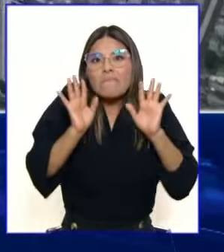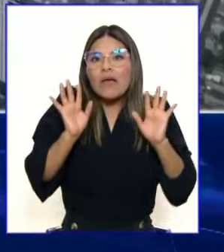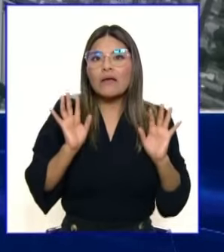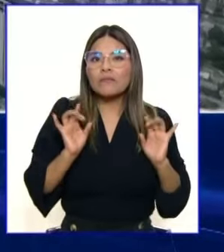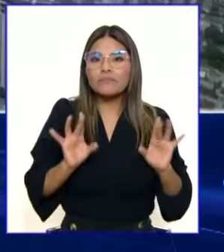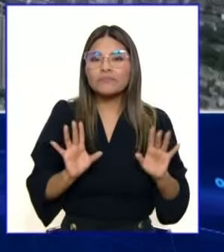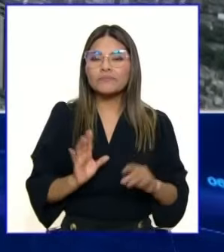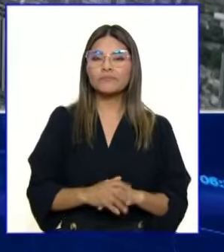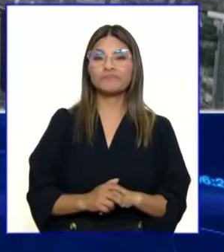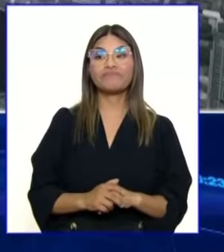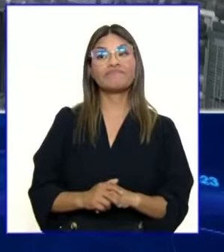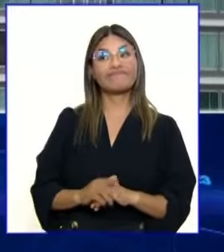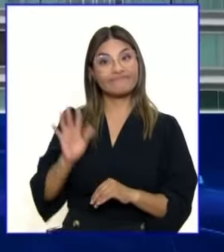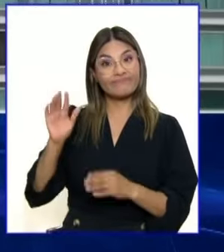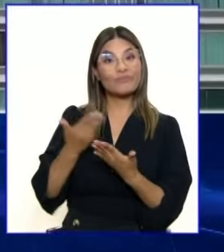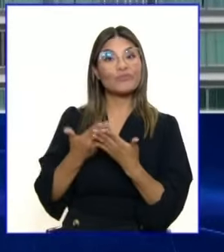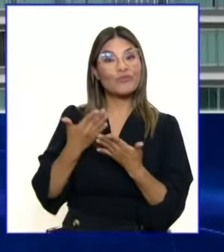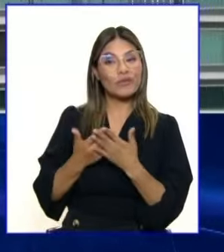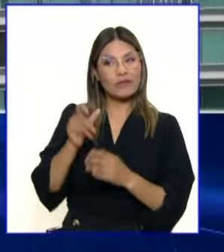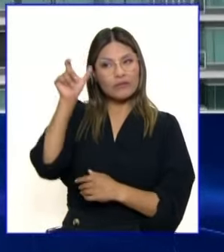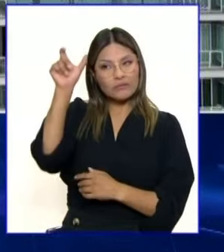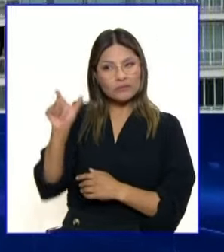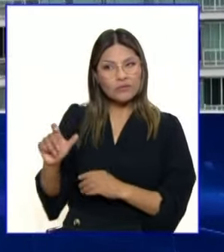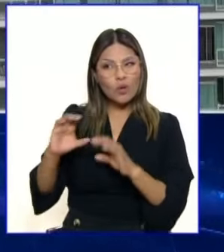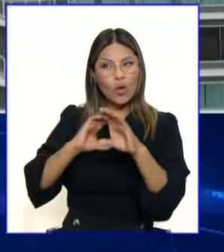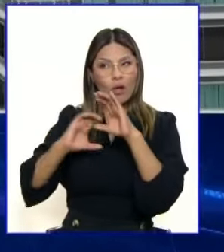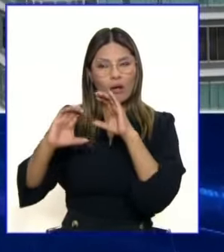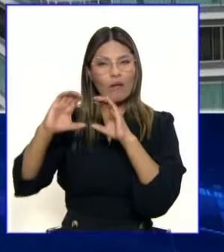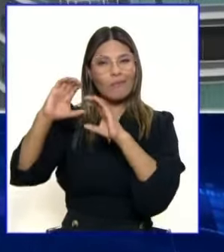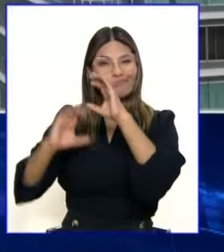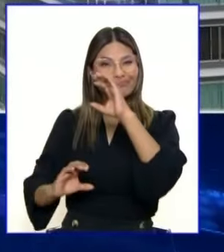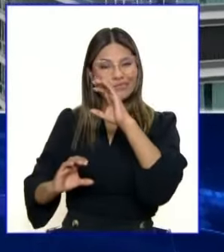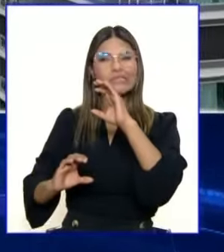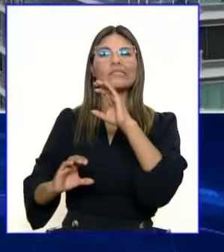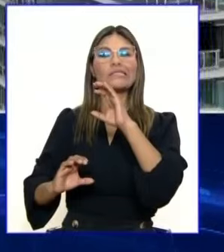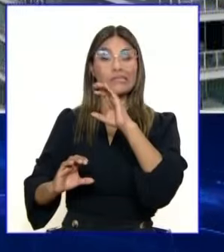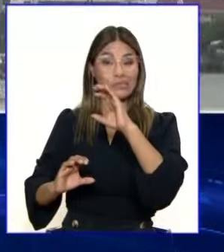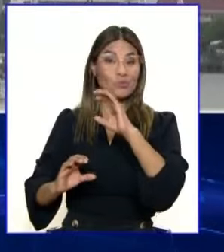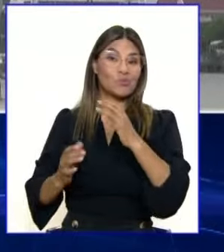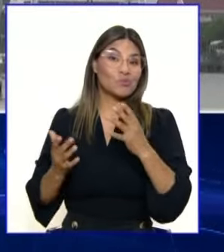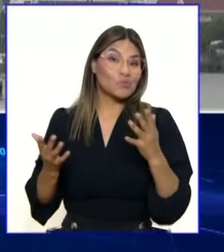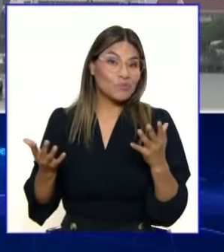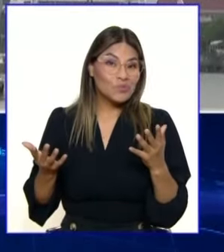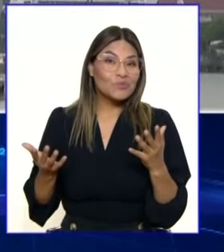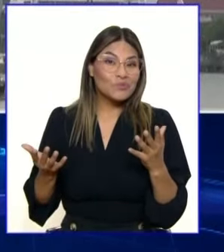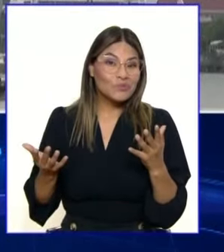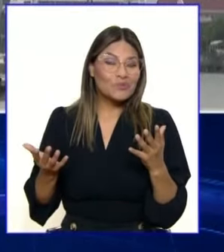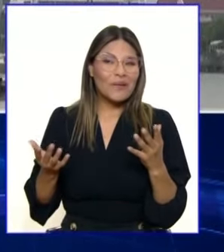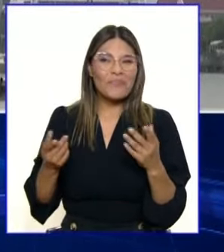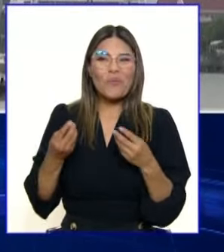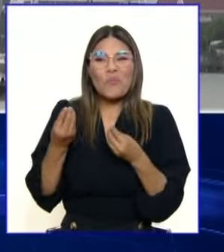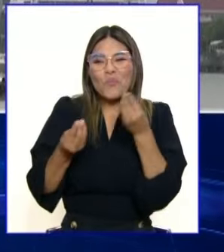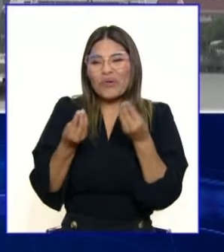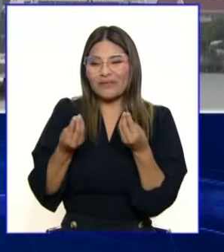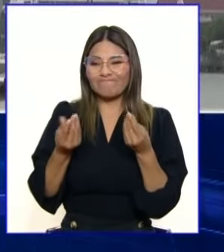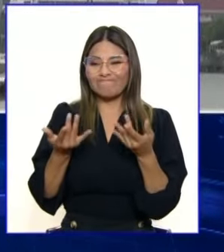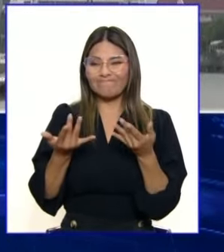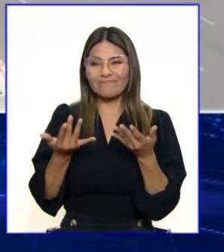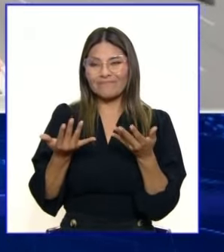uno no interpreta los códigos de comunicación, entonces puede, digamos, puede entender